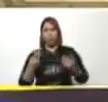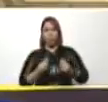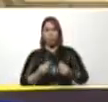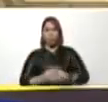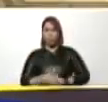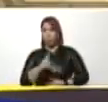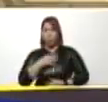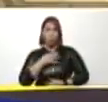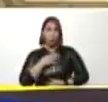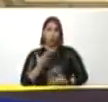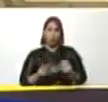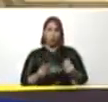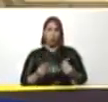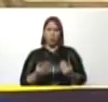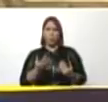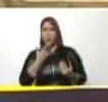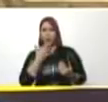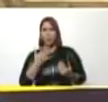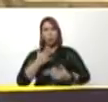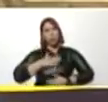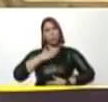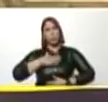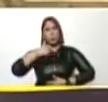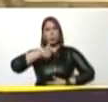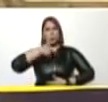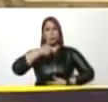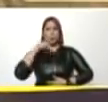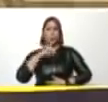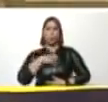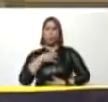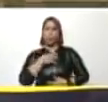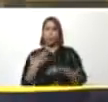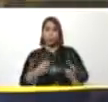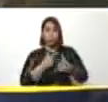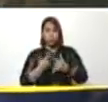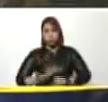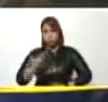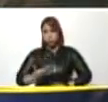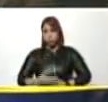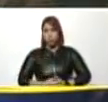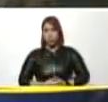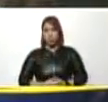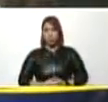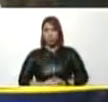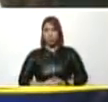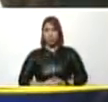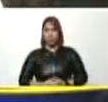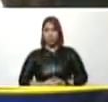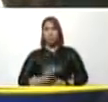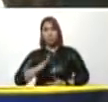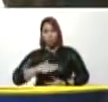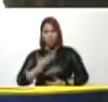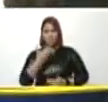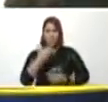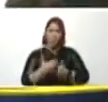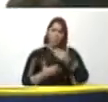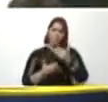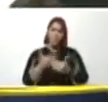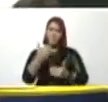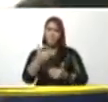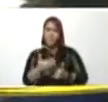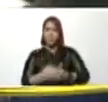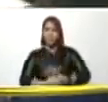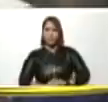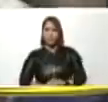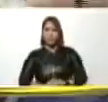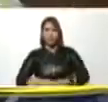No nos podemos autotubiar, ¿verdad? Entonces es muy importante que podamos avanzar en